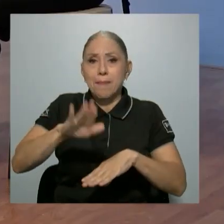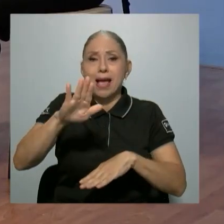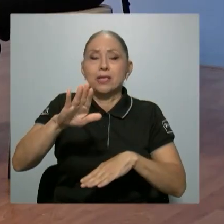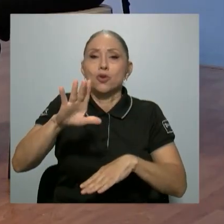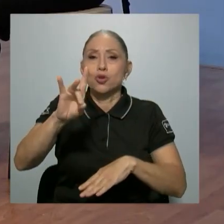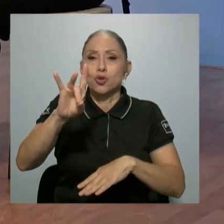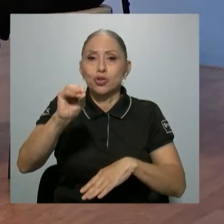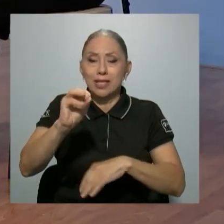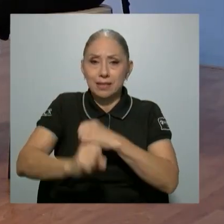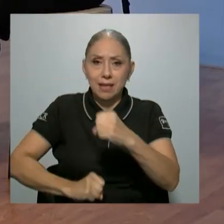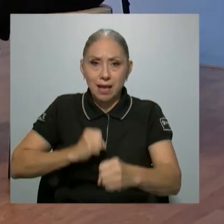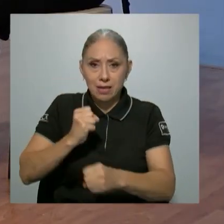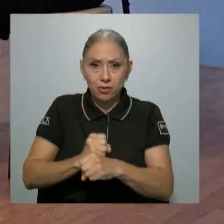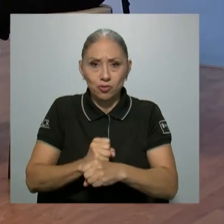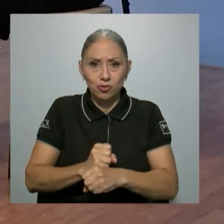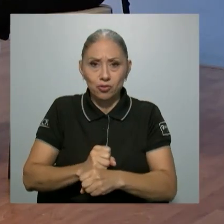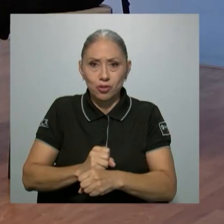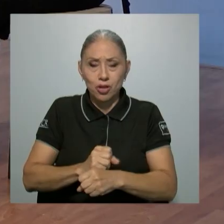que